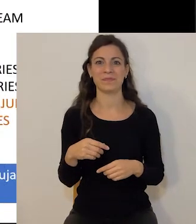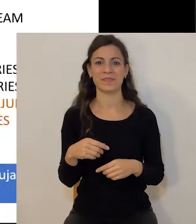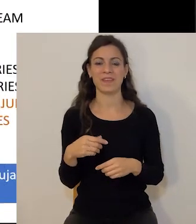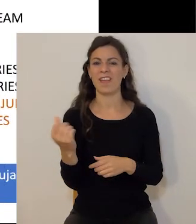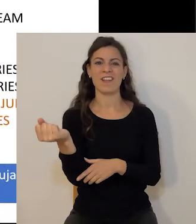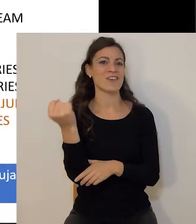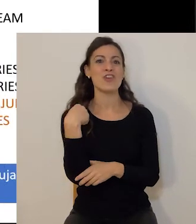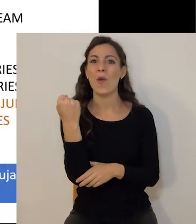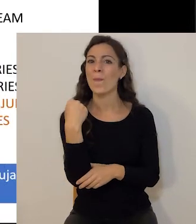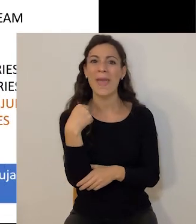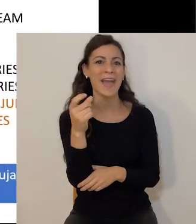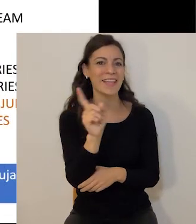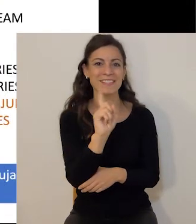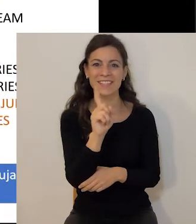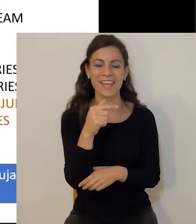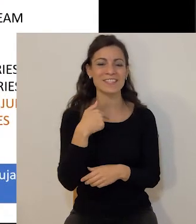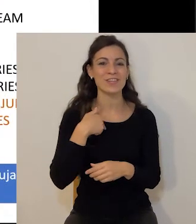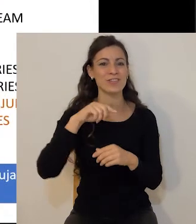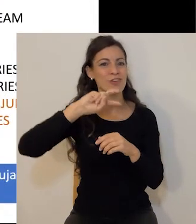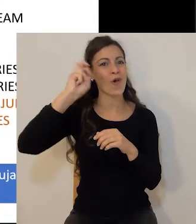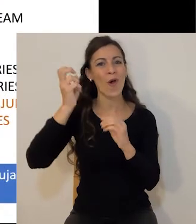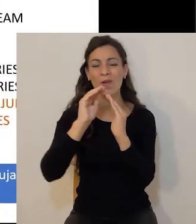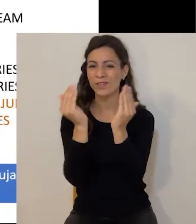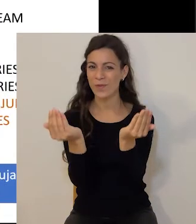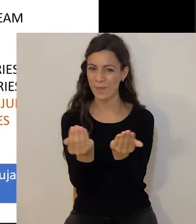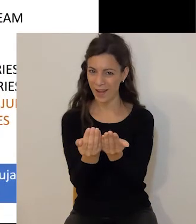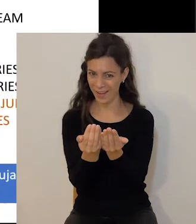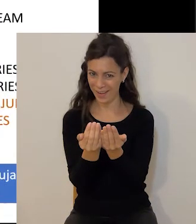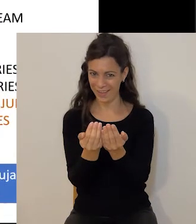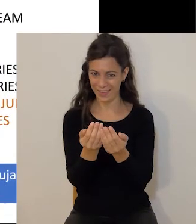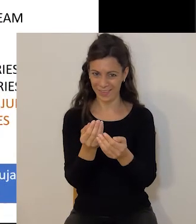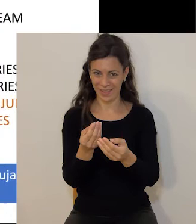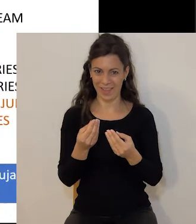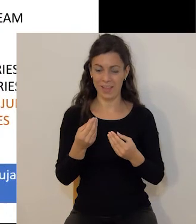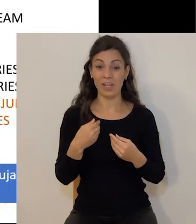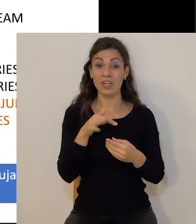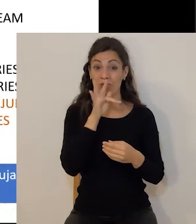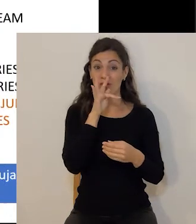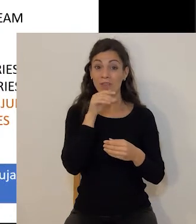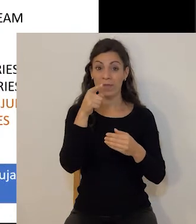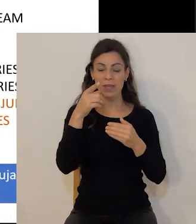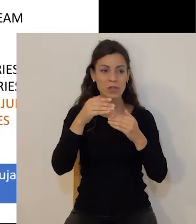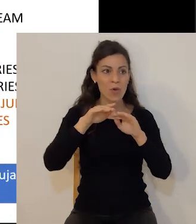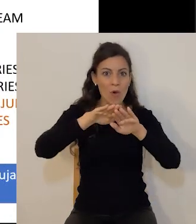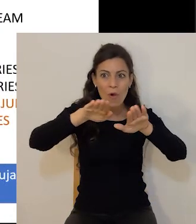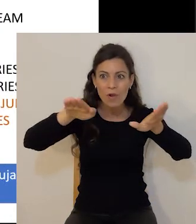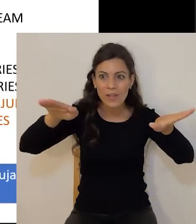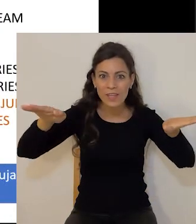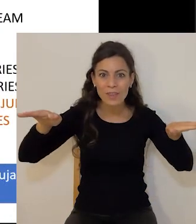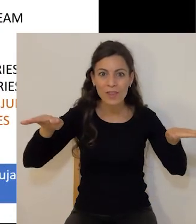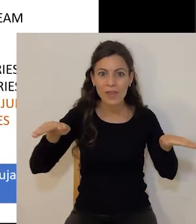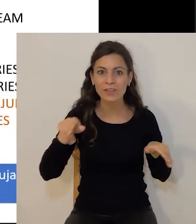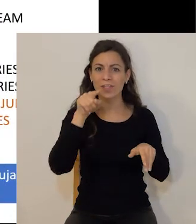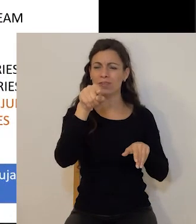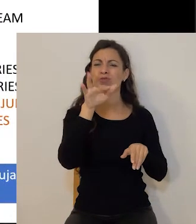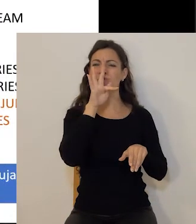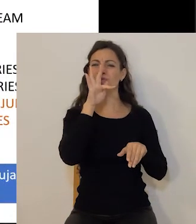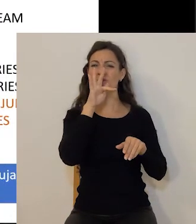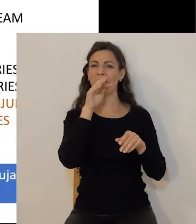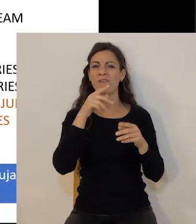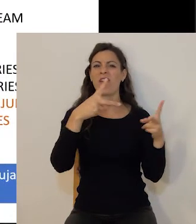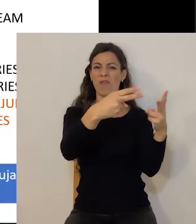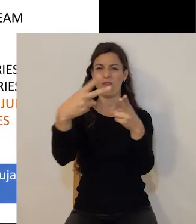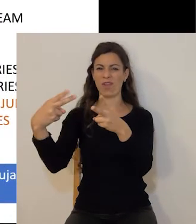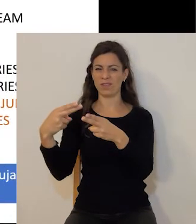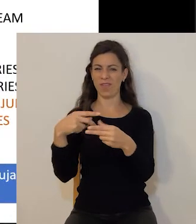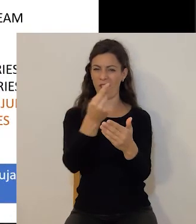me hagas caso, soy de otro planeta. Todavía veo horizontes donde tú dibujas fronteras.